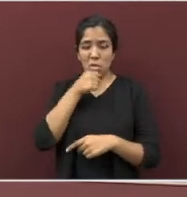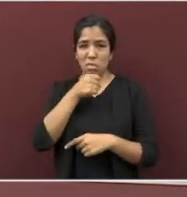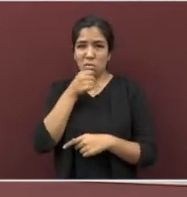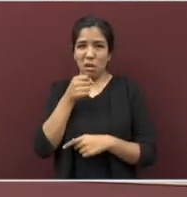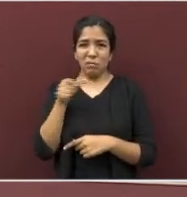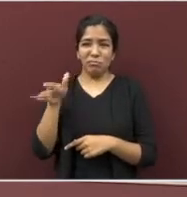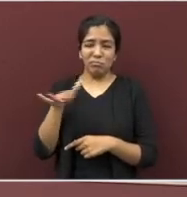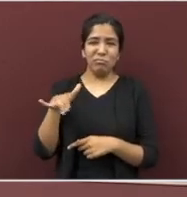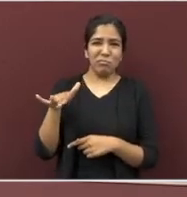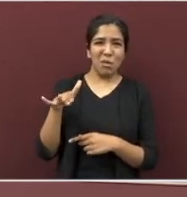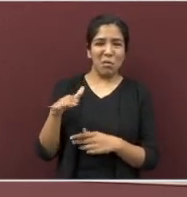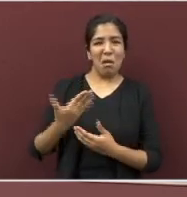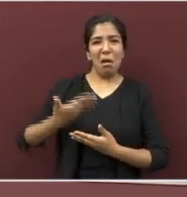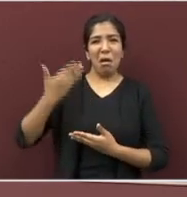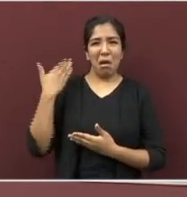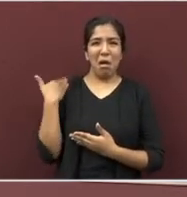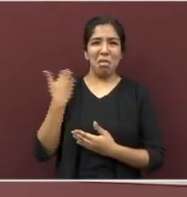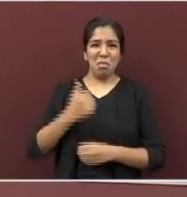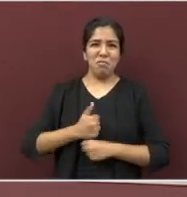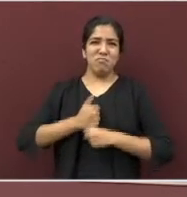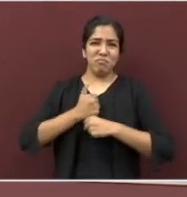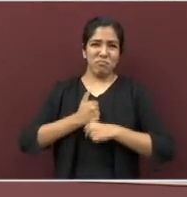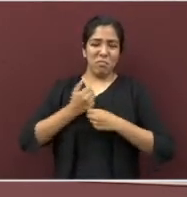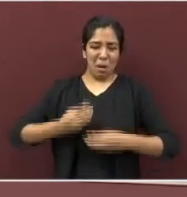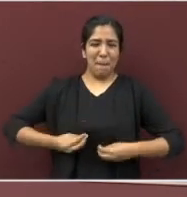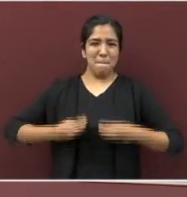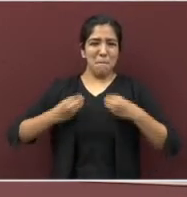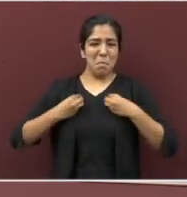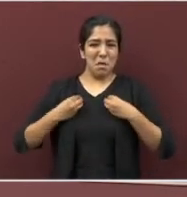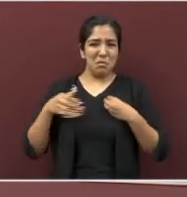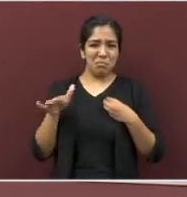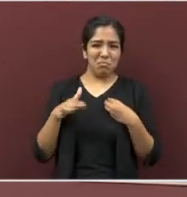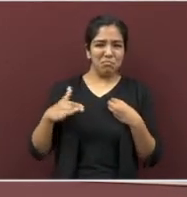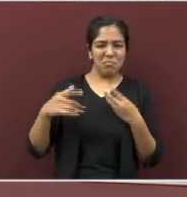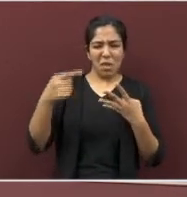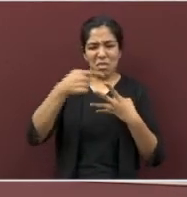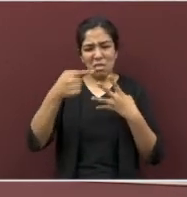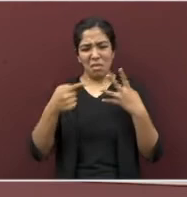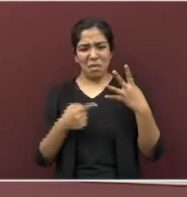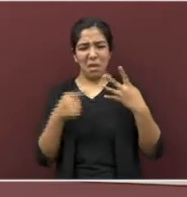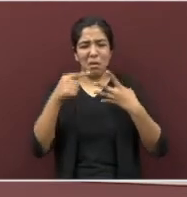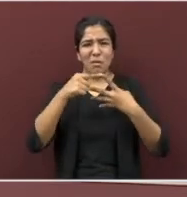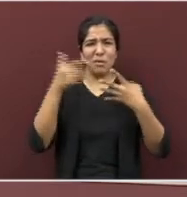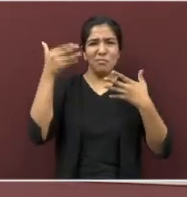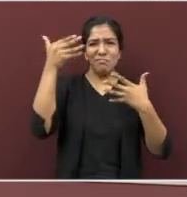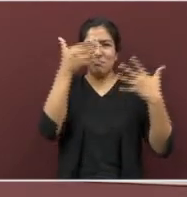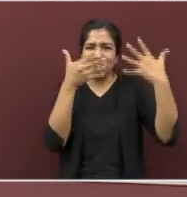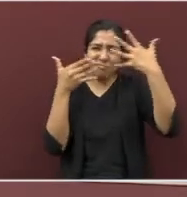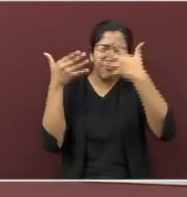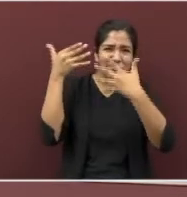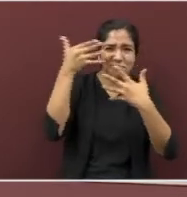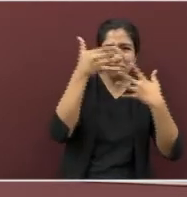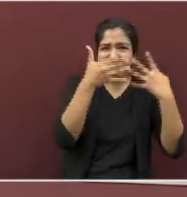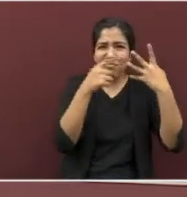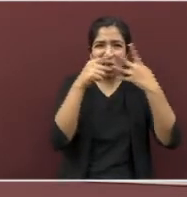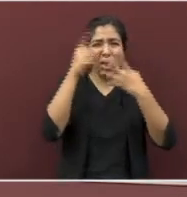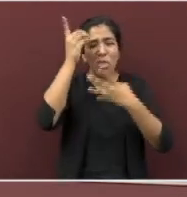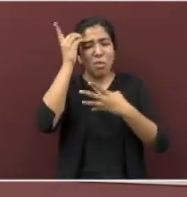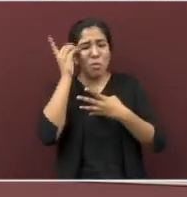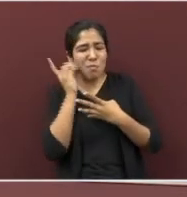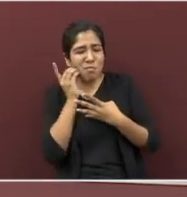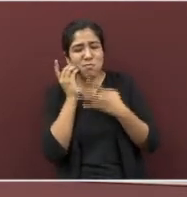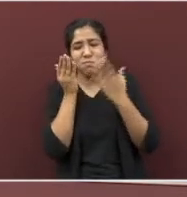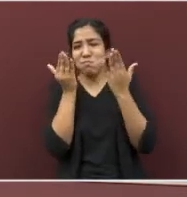maltratadas pueden presentar confusión insomnio agitación agresividad